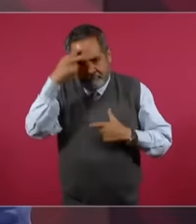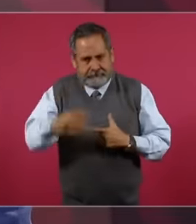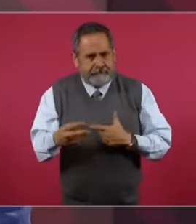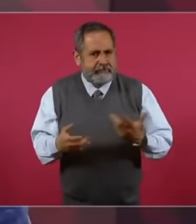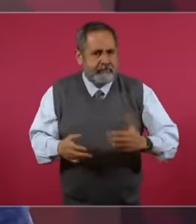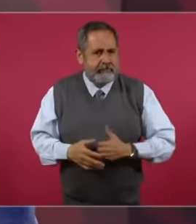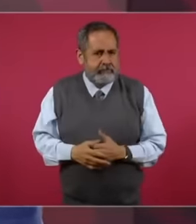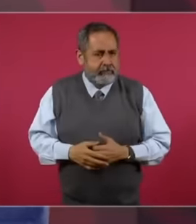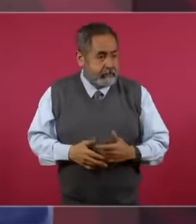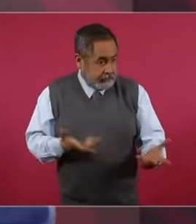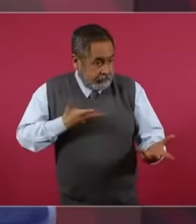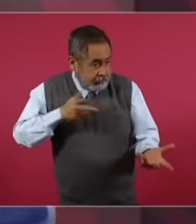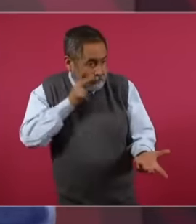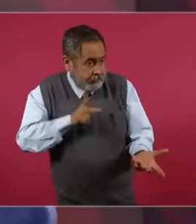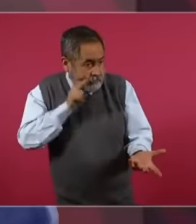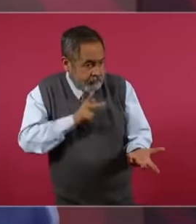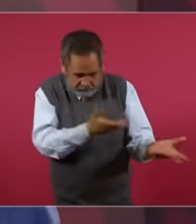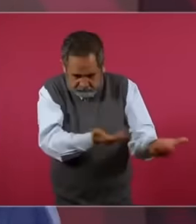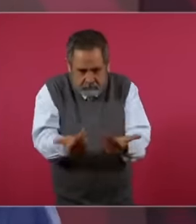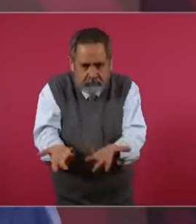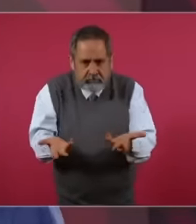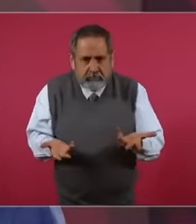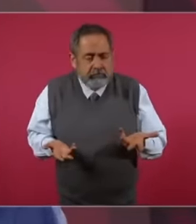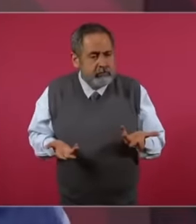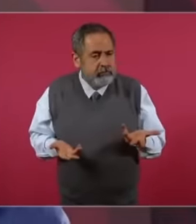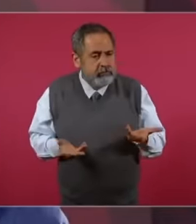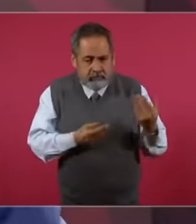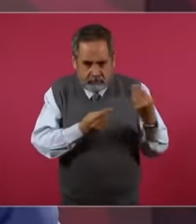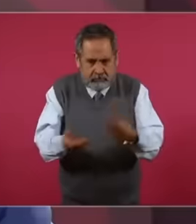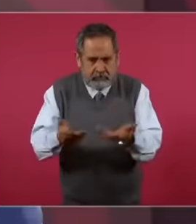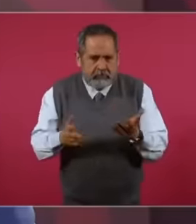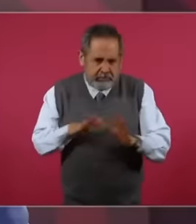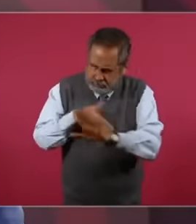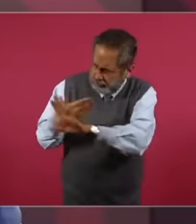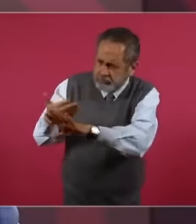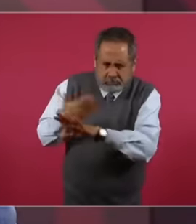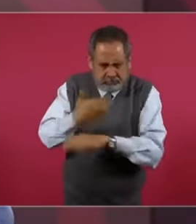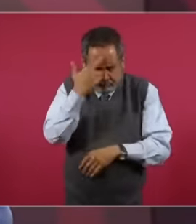si hubiese pruebas, pues entonces sí.